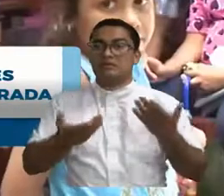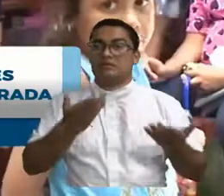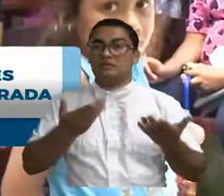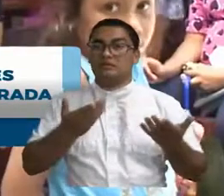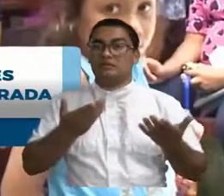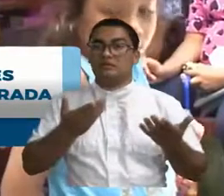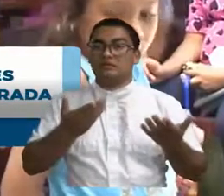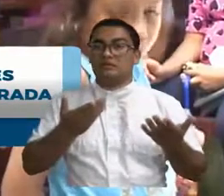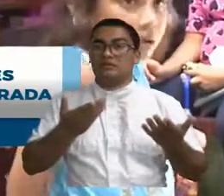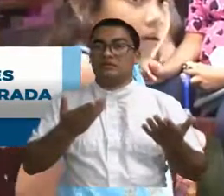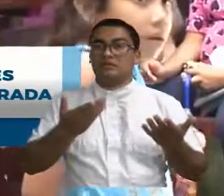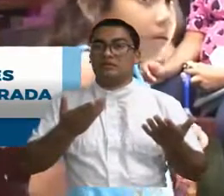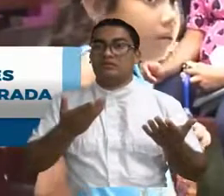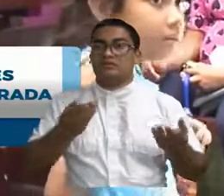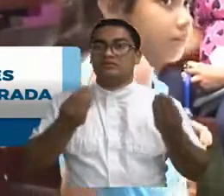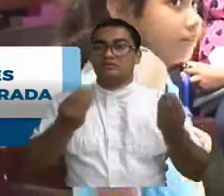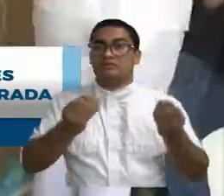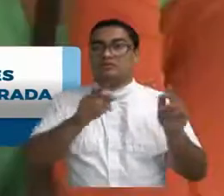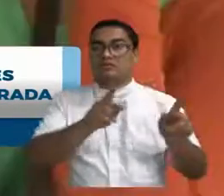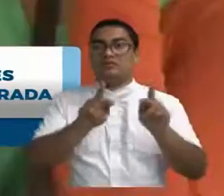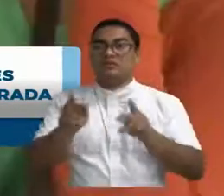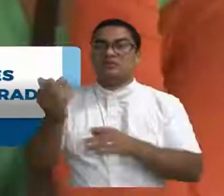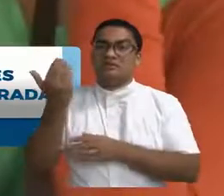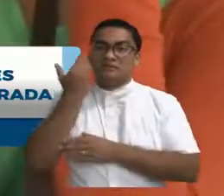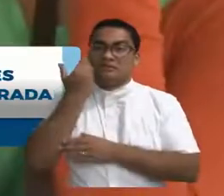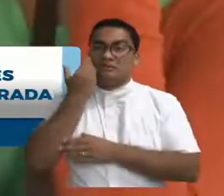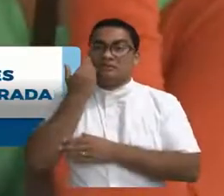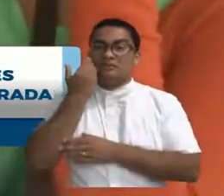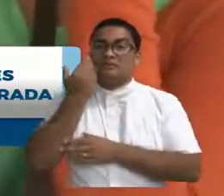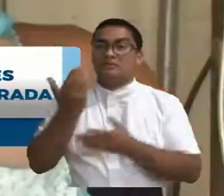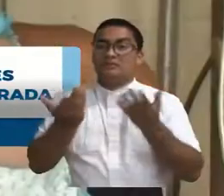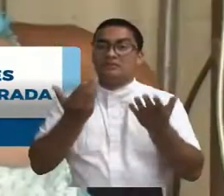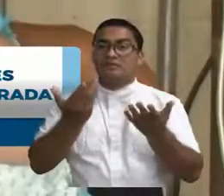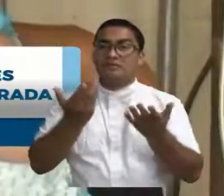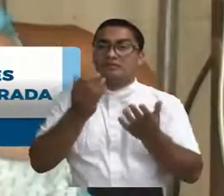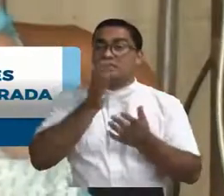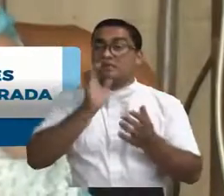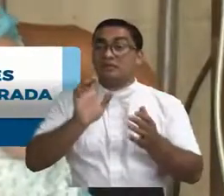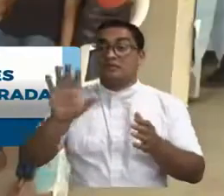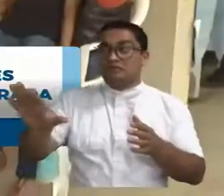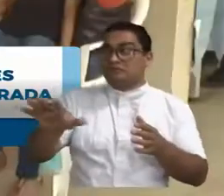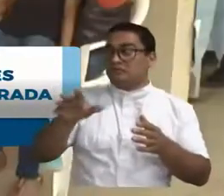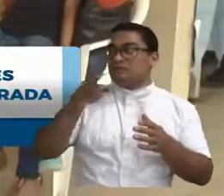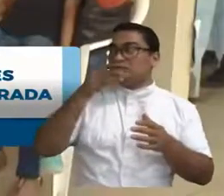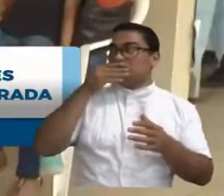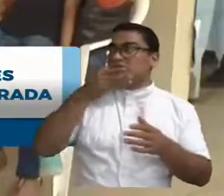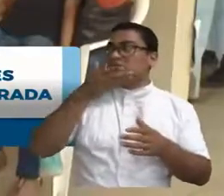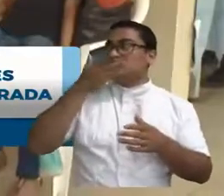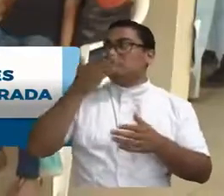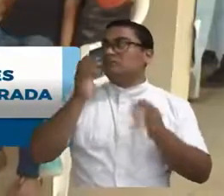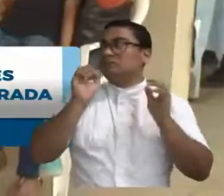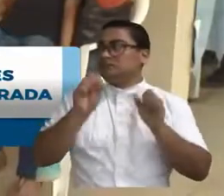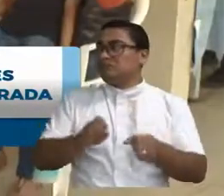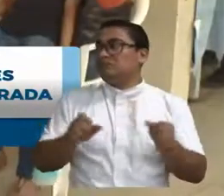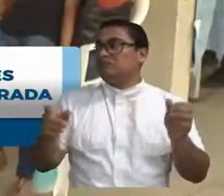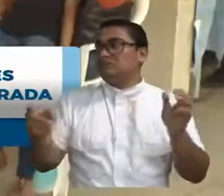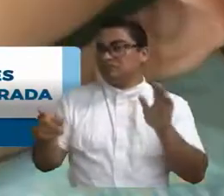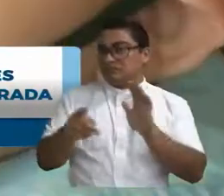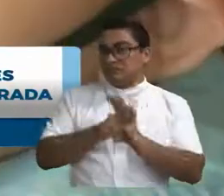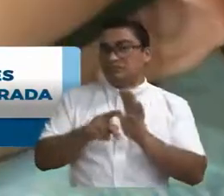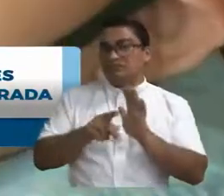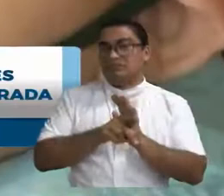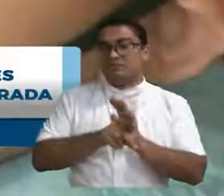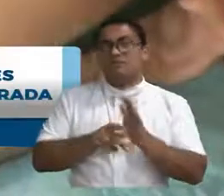ahorita por los pacientes pues enfermos, porque lo que va a pasar es una transmisión y ahí sí se puede complicar. Quizás no tenía